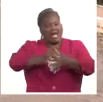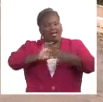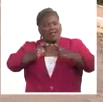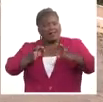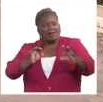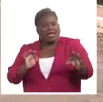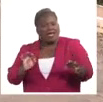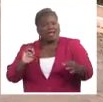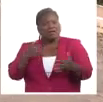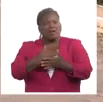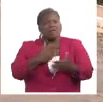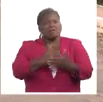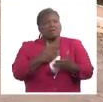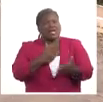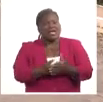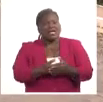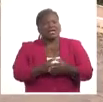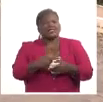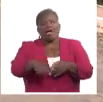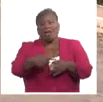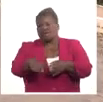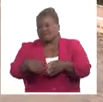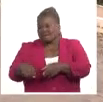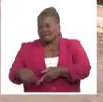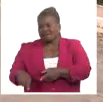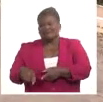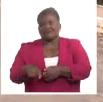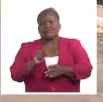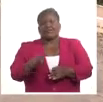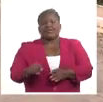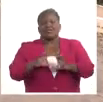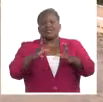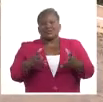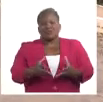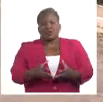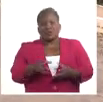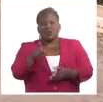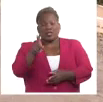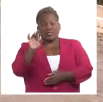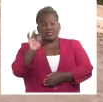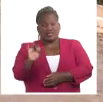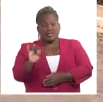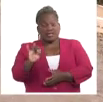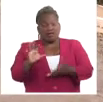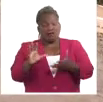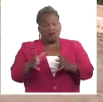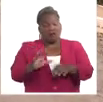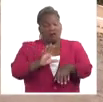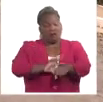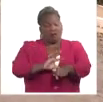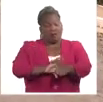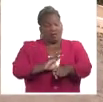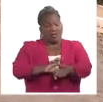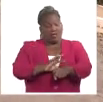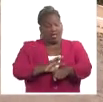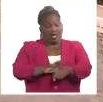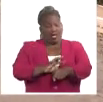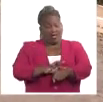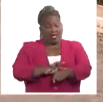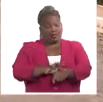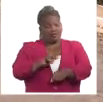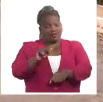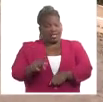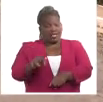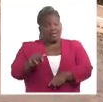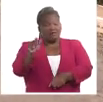la empresa de conserva, el MINSIN con el tema de las 17 tipologías de enfermedades, dentro de ellas la más sensible, el tema de